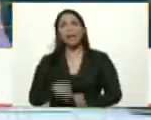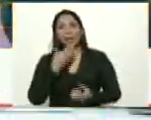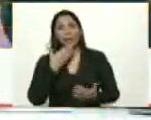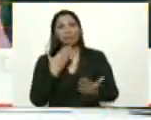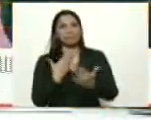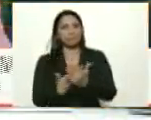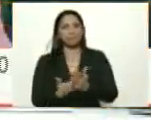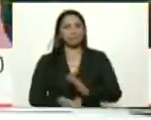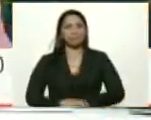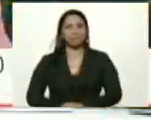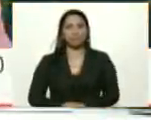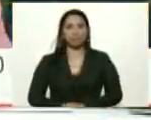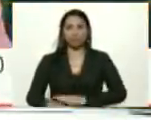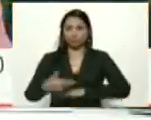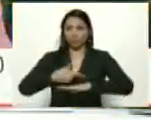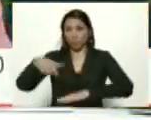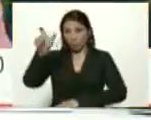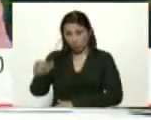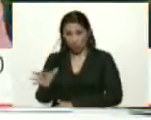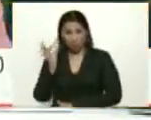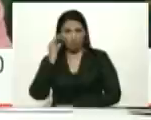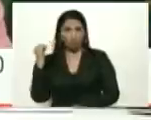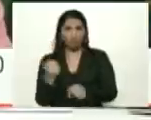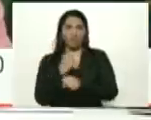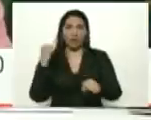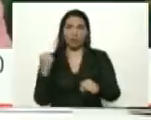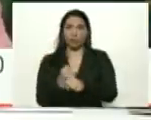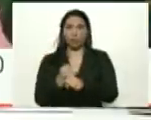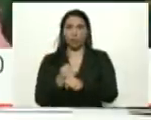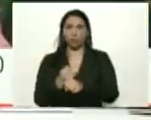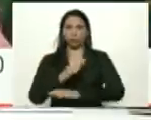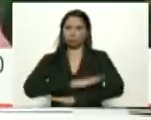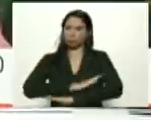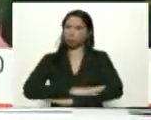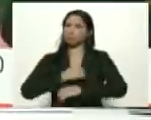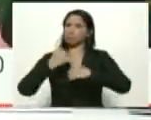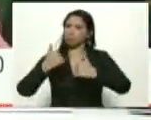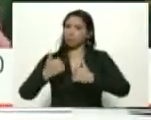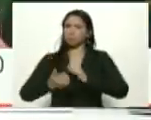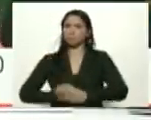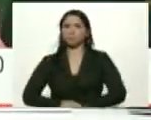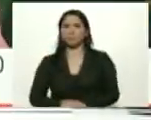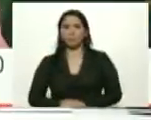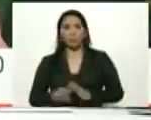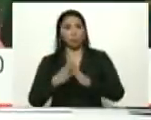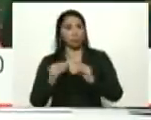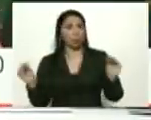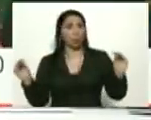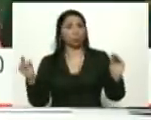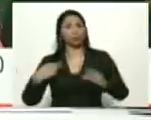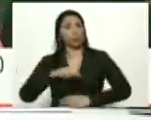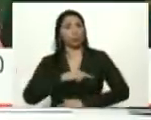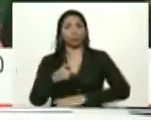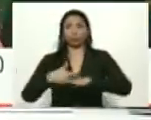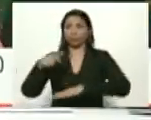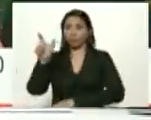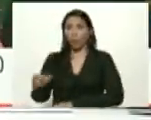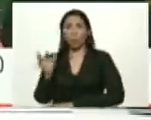gracias. Gobernadora, trabajadora, disciplinada. Está en todo, pues, nuestra gobernadora.